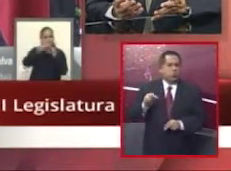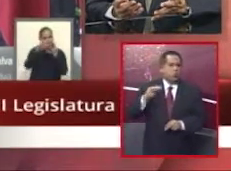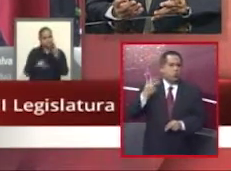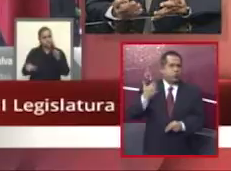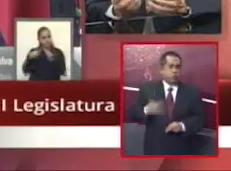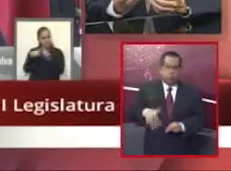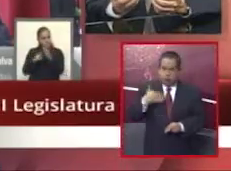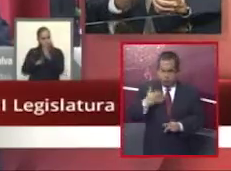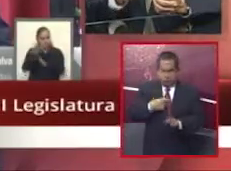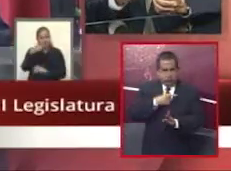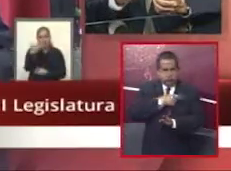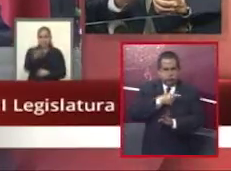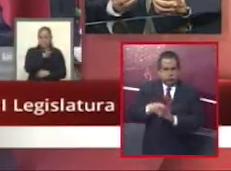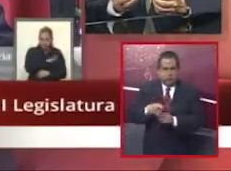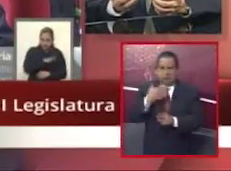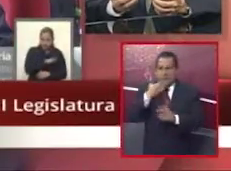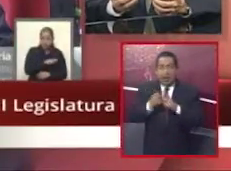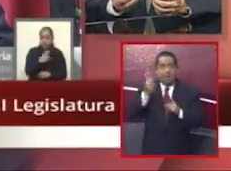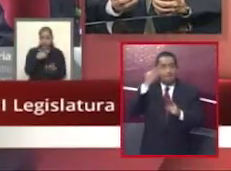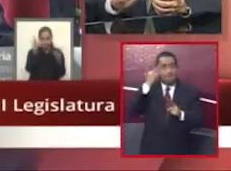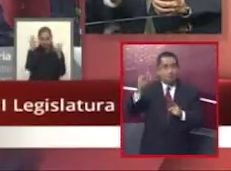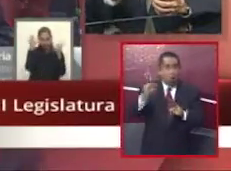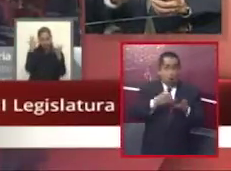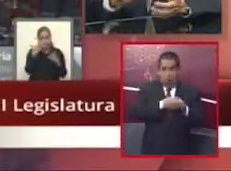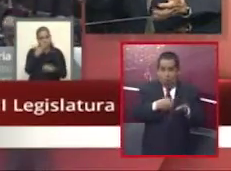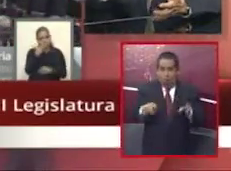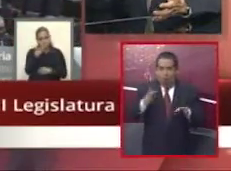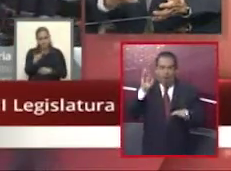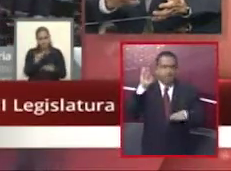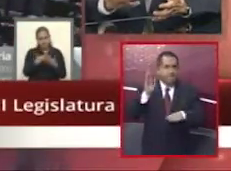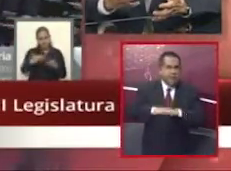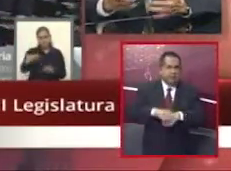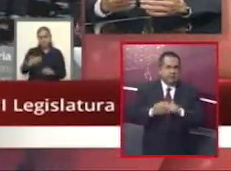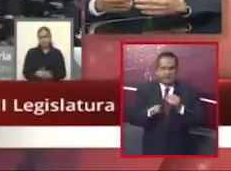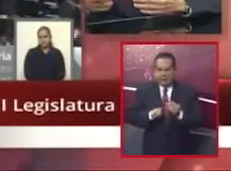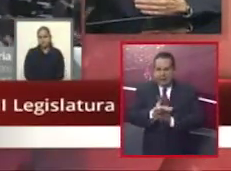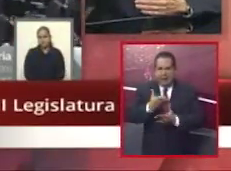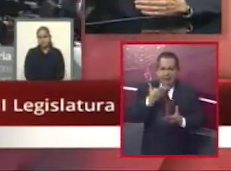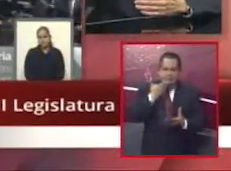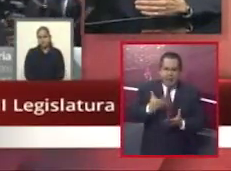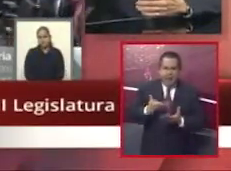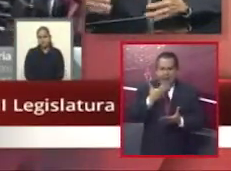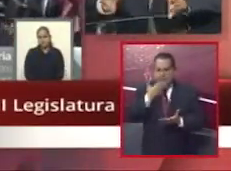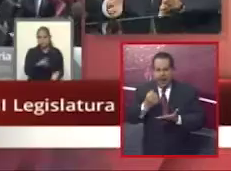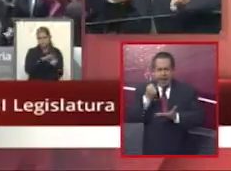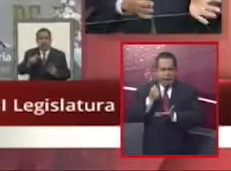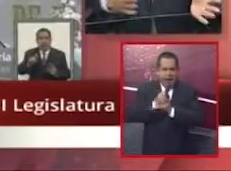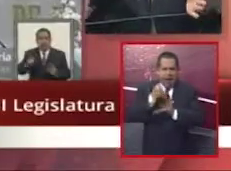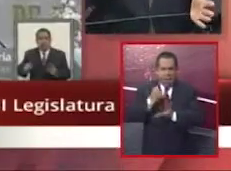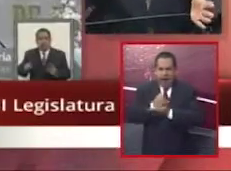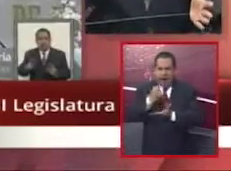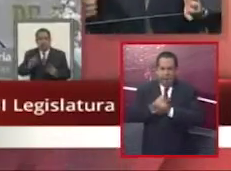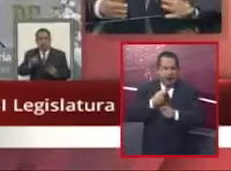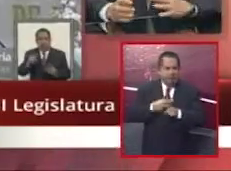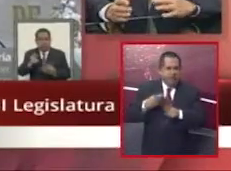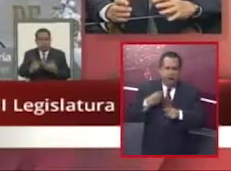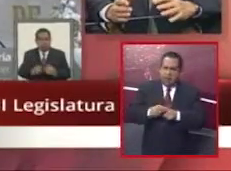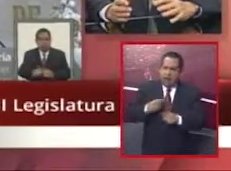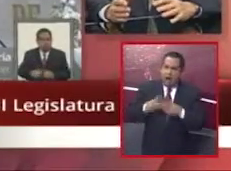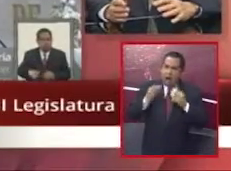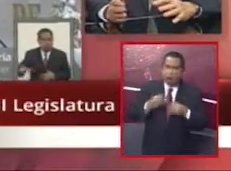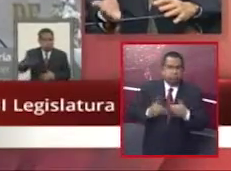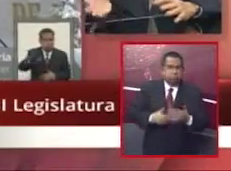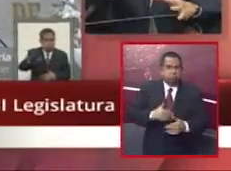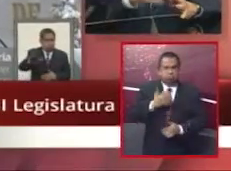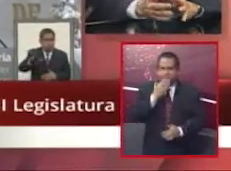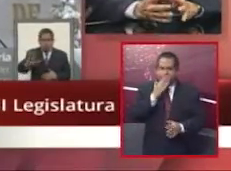sido uno de los periodos más productivos de las últimas legislaturas en el inicio de las mismas.